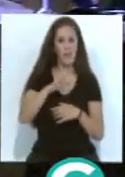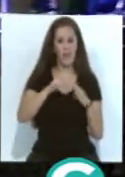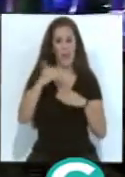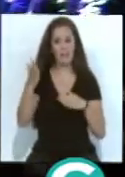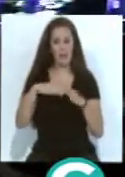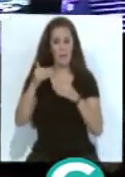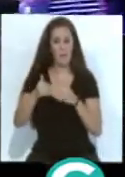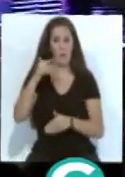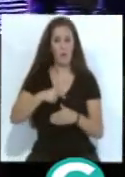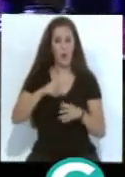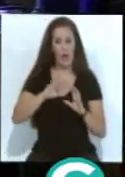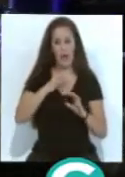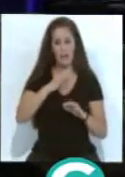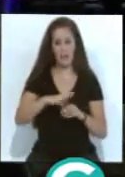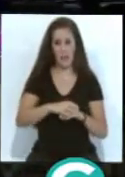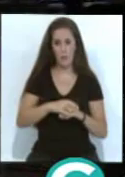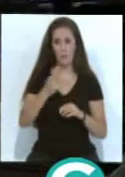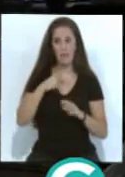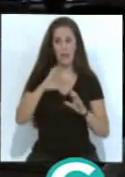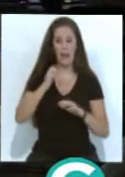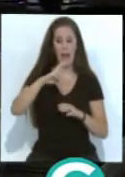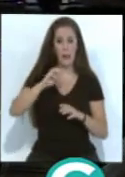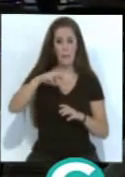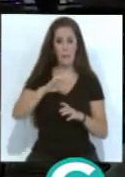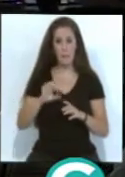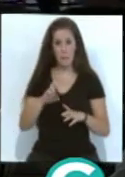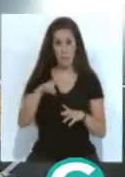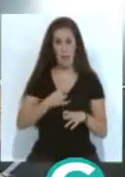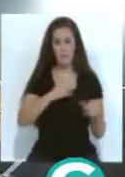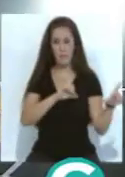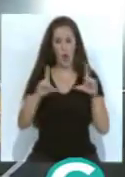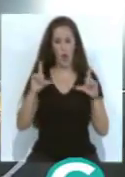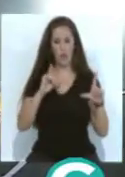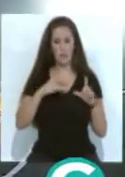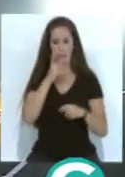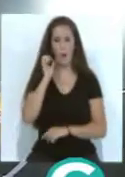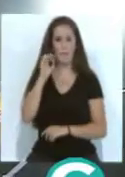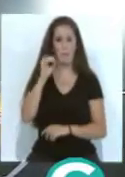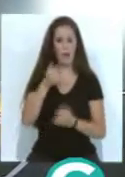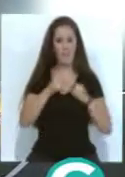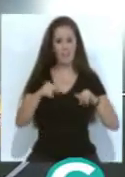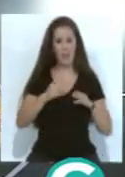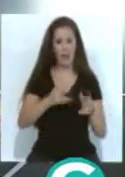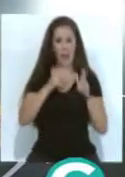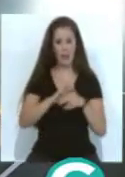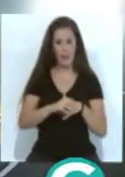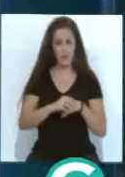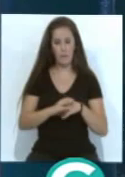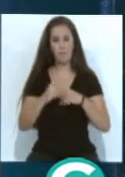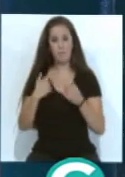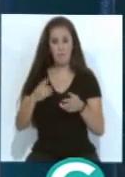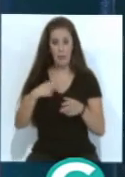Extramuros gaditano. El jueves, Carmen Jiménez Barea fue la protagonista al pregonar la fiesta de los cañonazos.